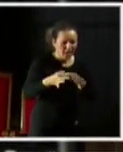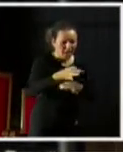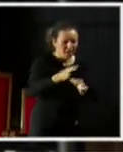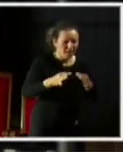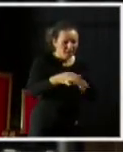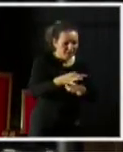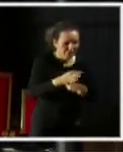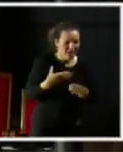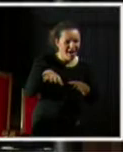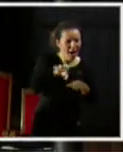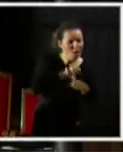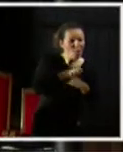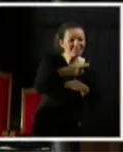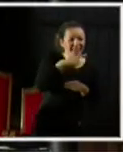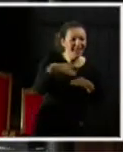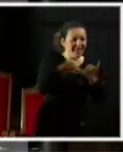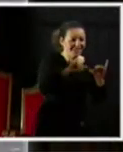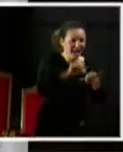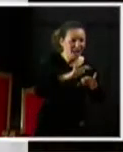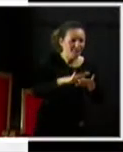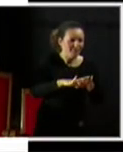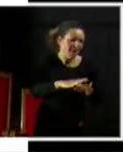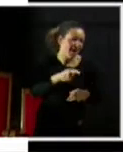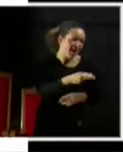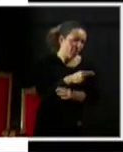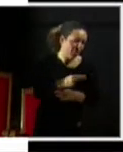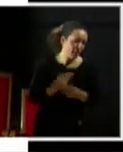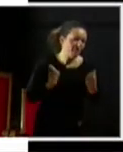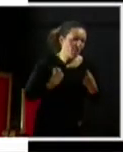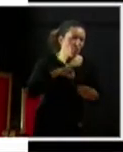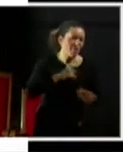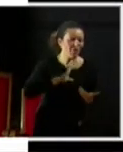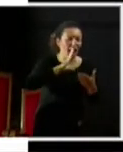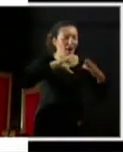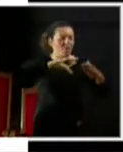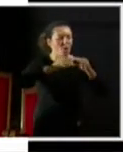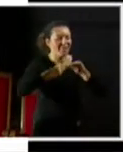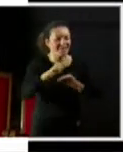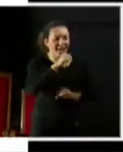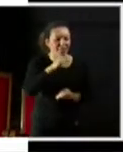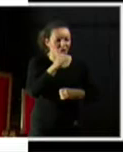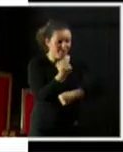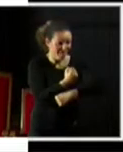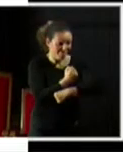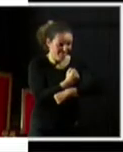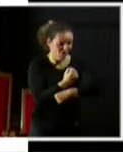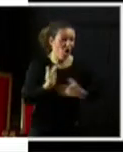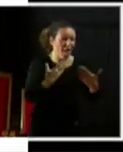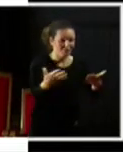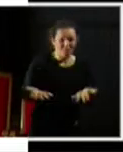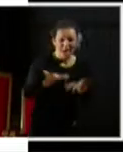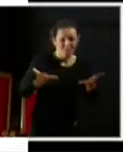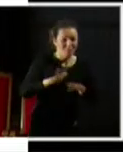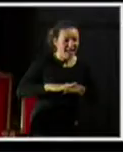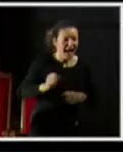absoluto que necesitan entonces lo que vamos a hacer es adaptar villancicos para hacerlo más científicamente correcto y os pido otra vez de nuevo secantes conmigo siguiendo